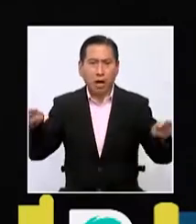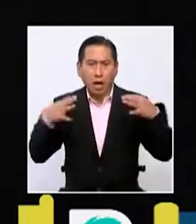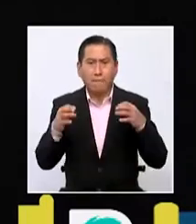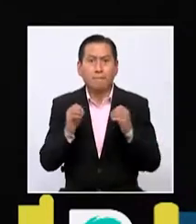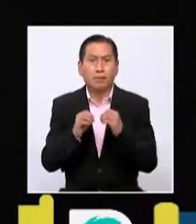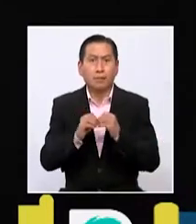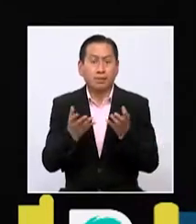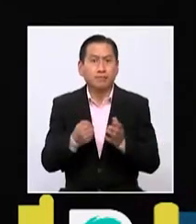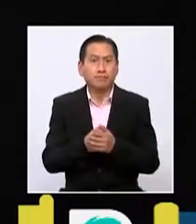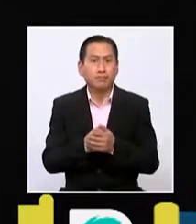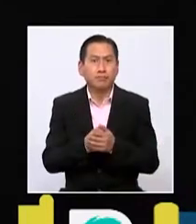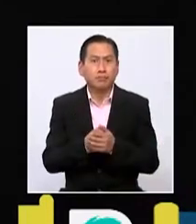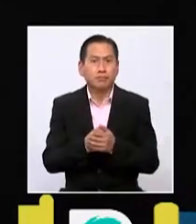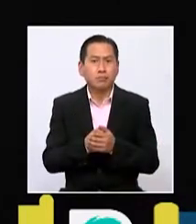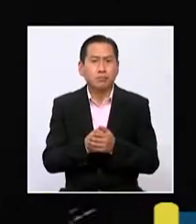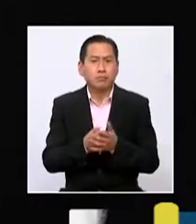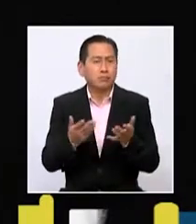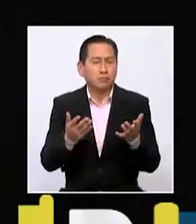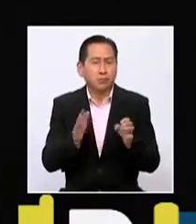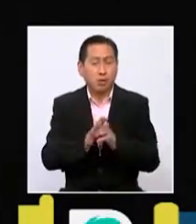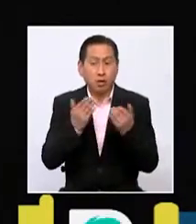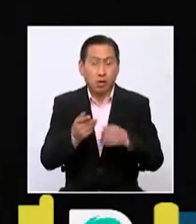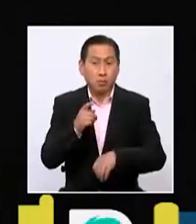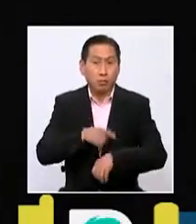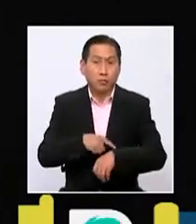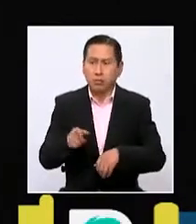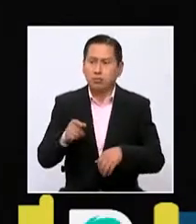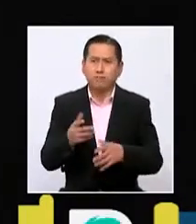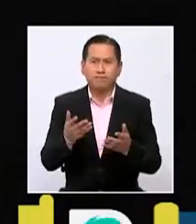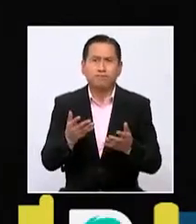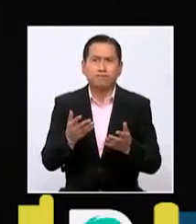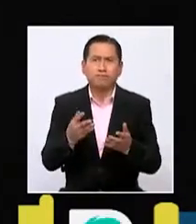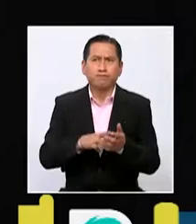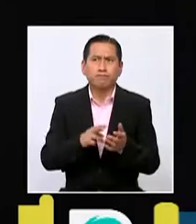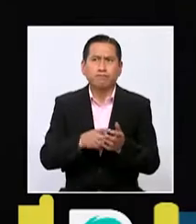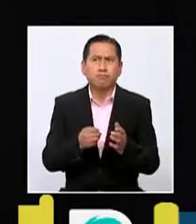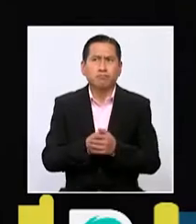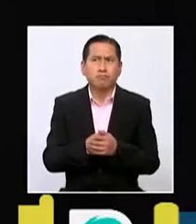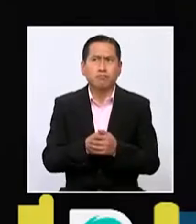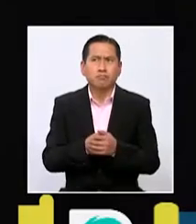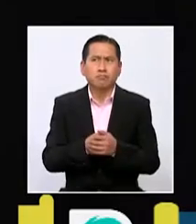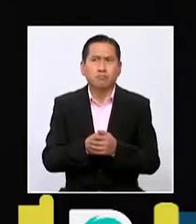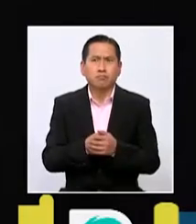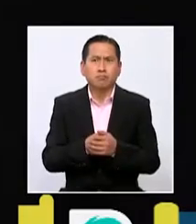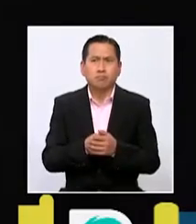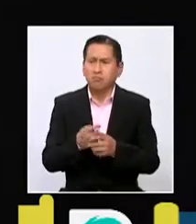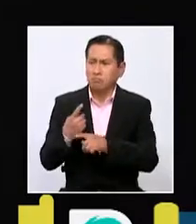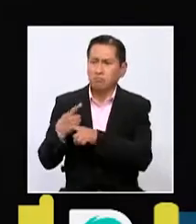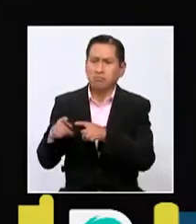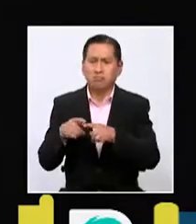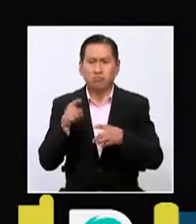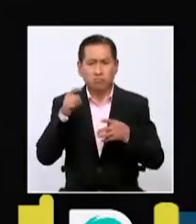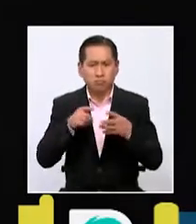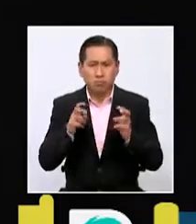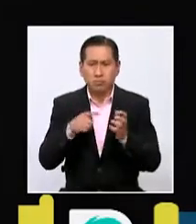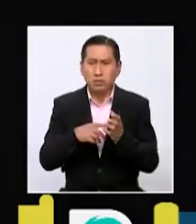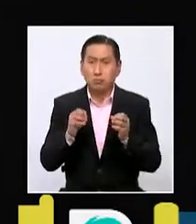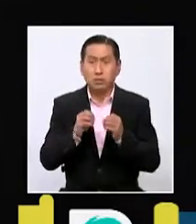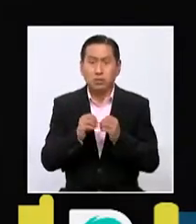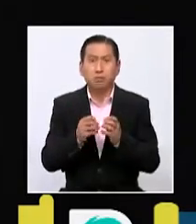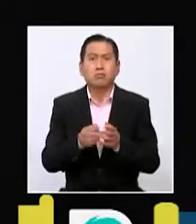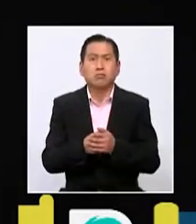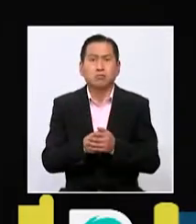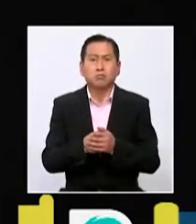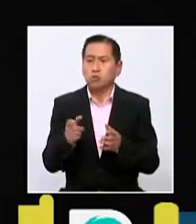Porque en estos momentos no importa el nivel sociocultural, ¿de acuerdo?